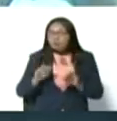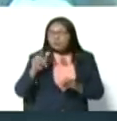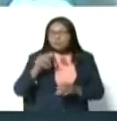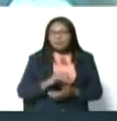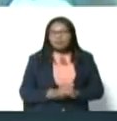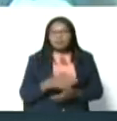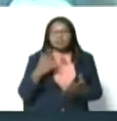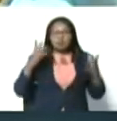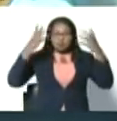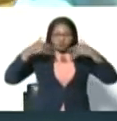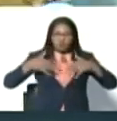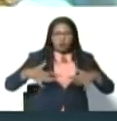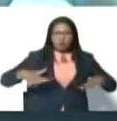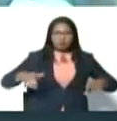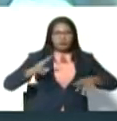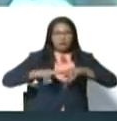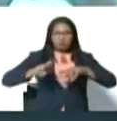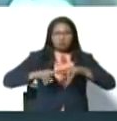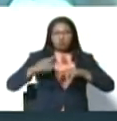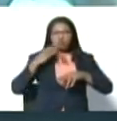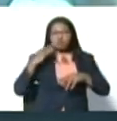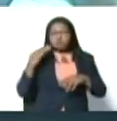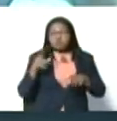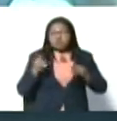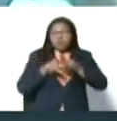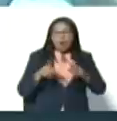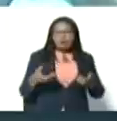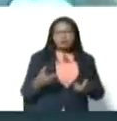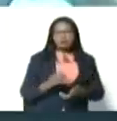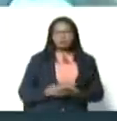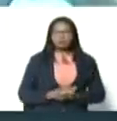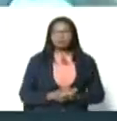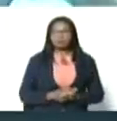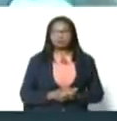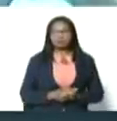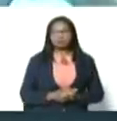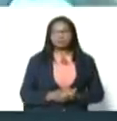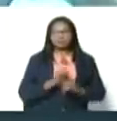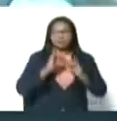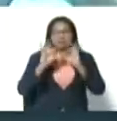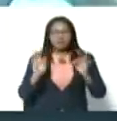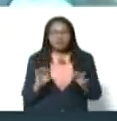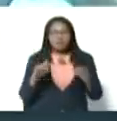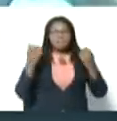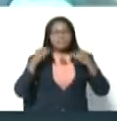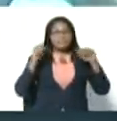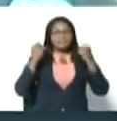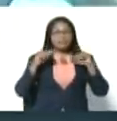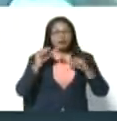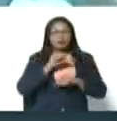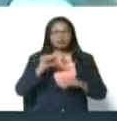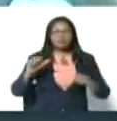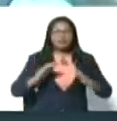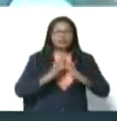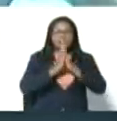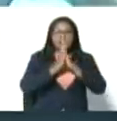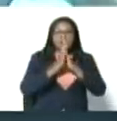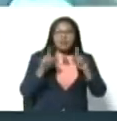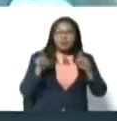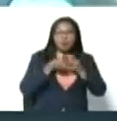quiso disfrazarse, disfrazó a sus niños, a sus niñas. Y así vamos a prepararnos para la Semana Santa